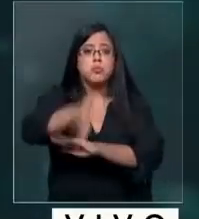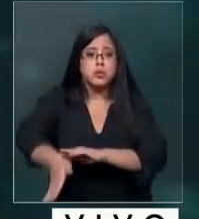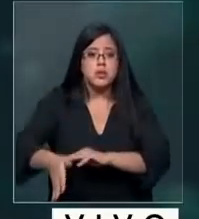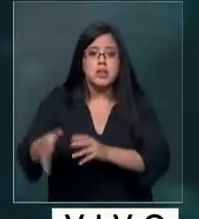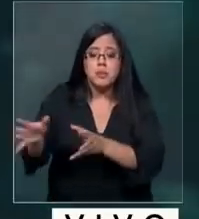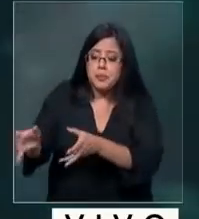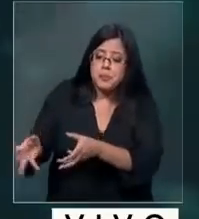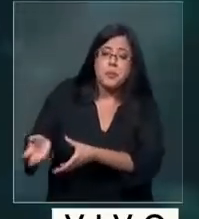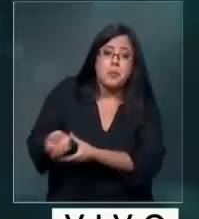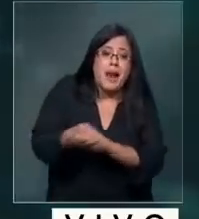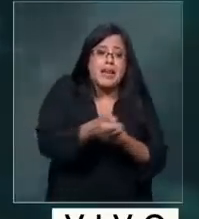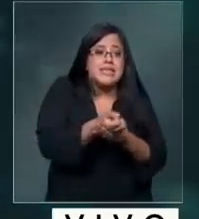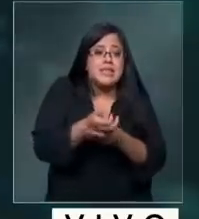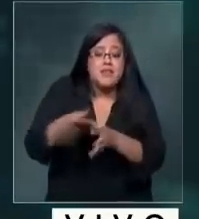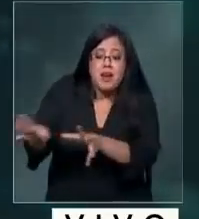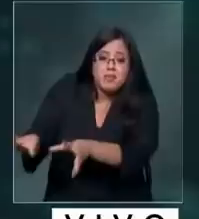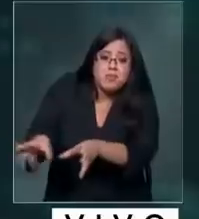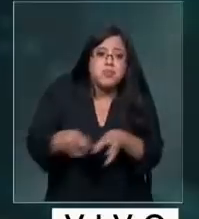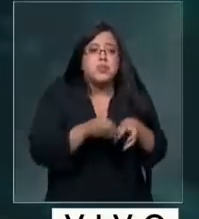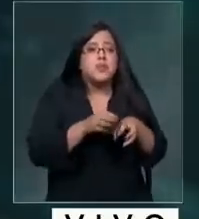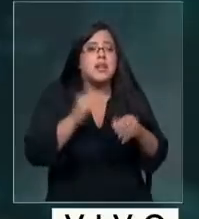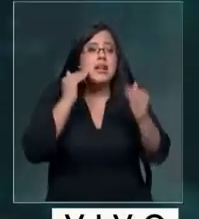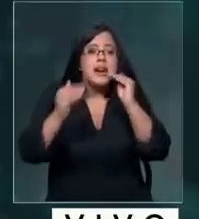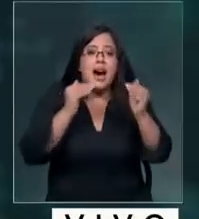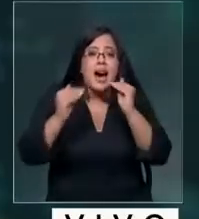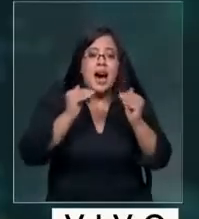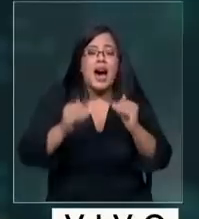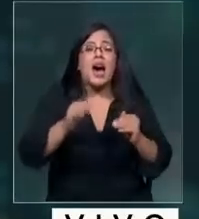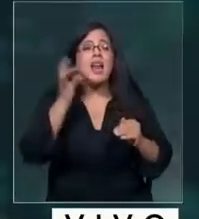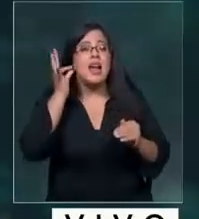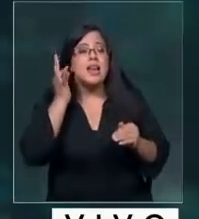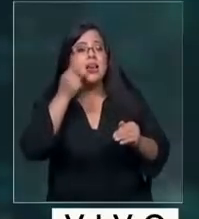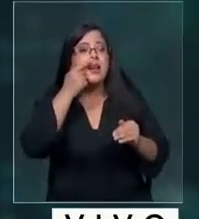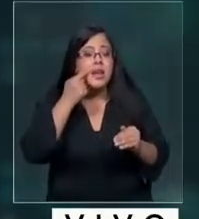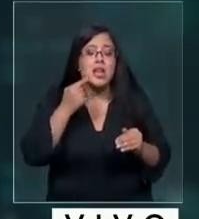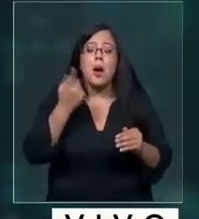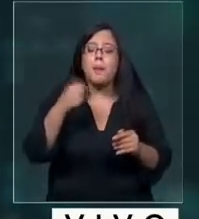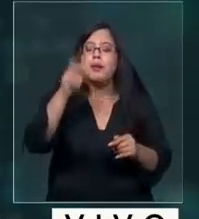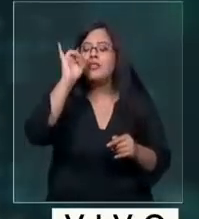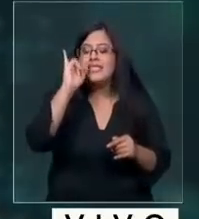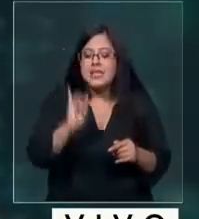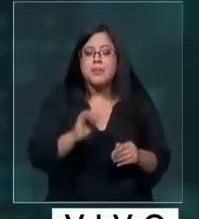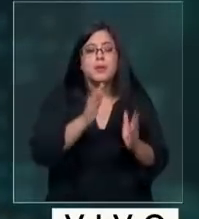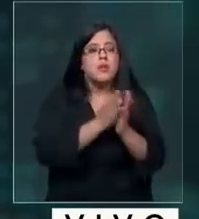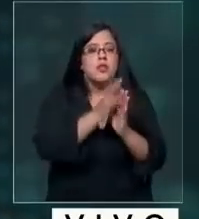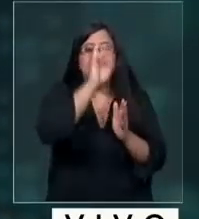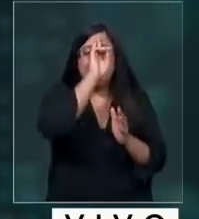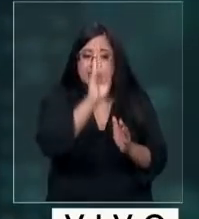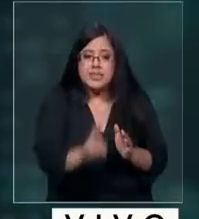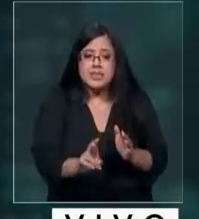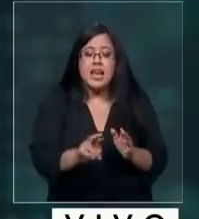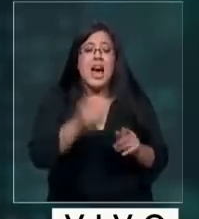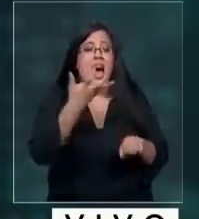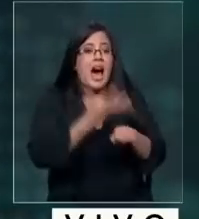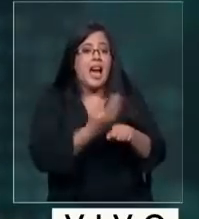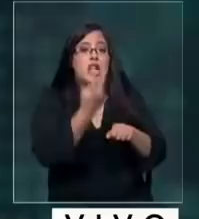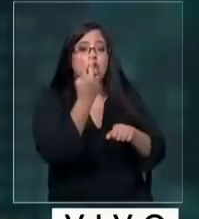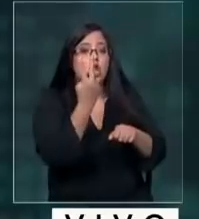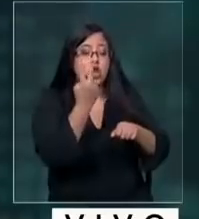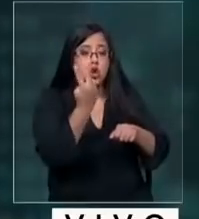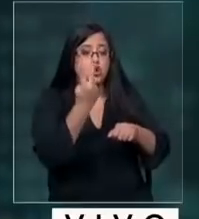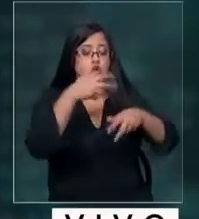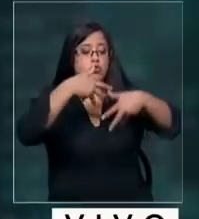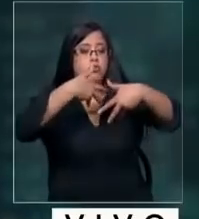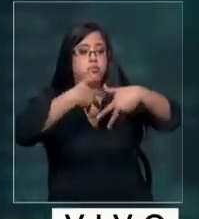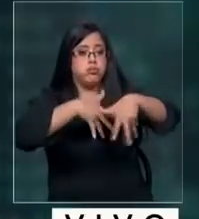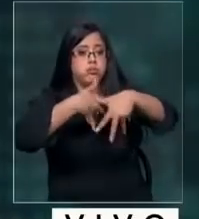se entiende pero siempre respetando los espacios hay un primer bloque que un bloque separatista es decir solo es mujer es importante que se